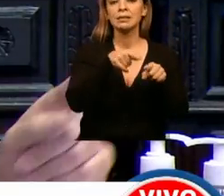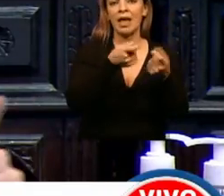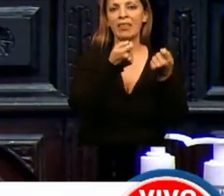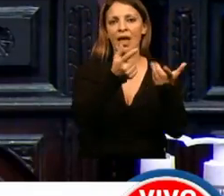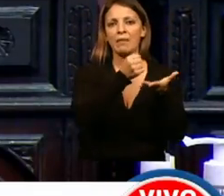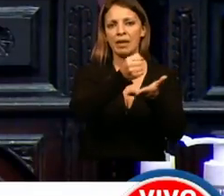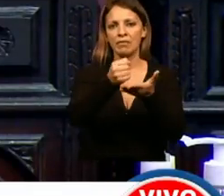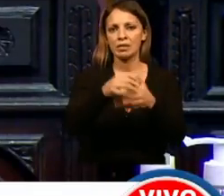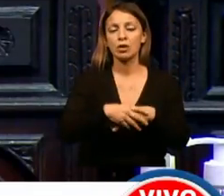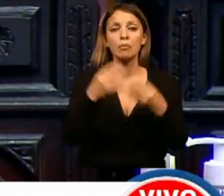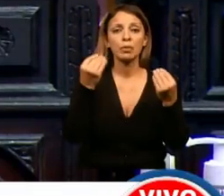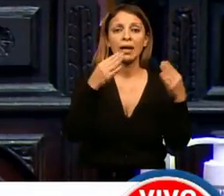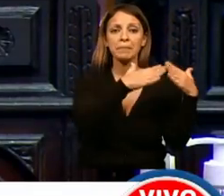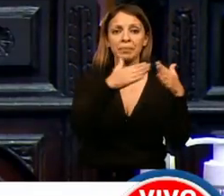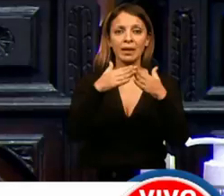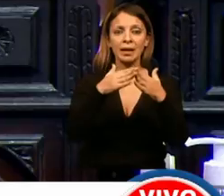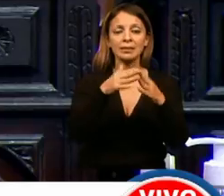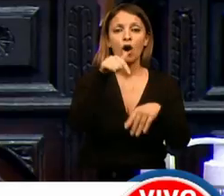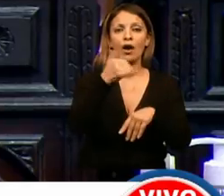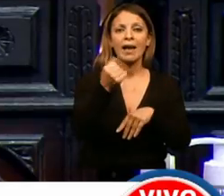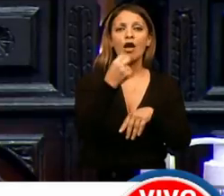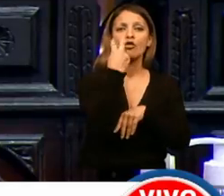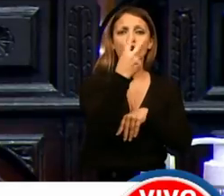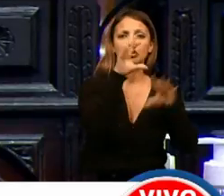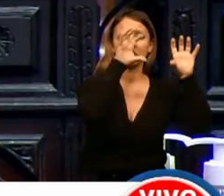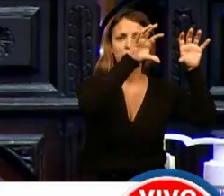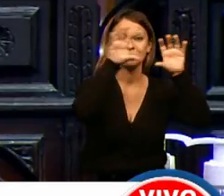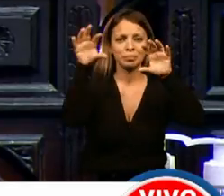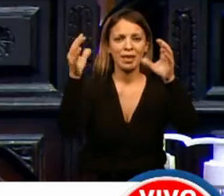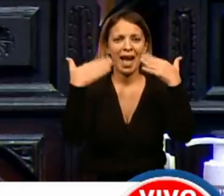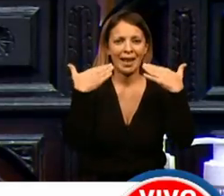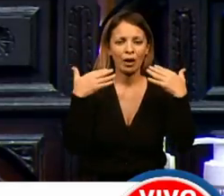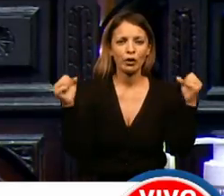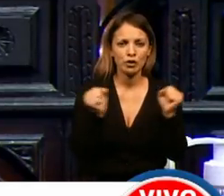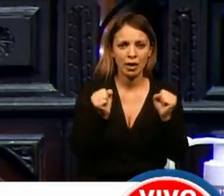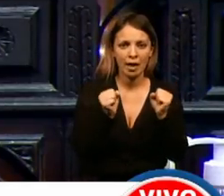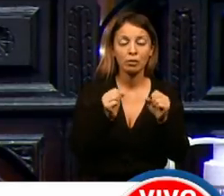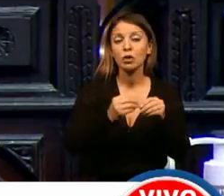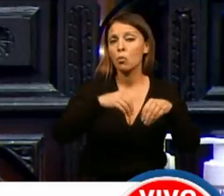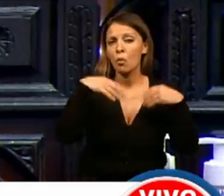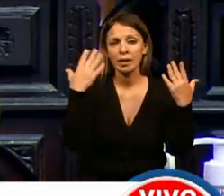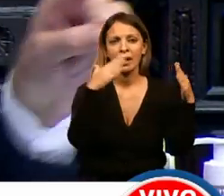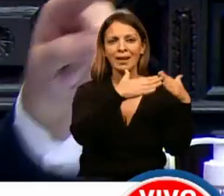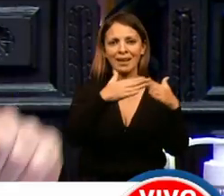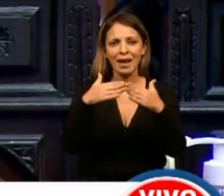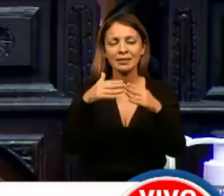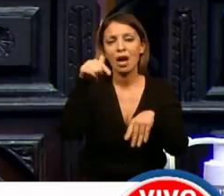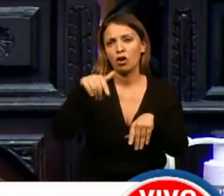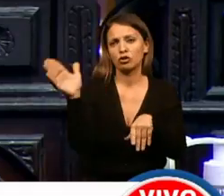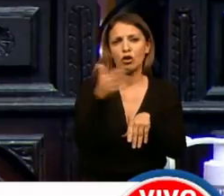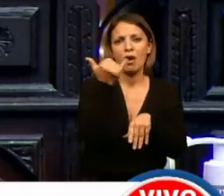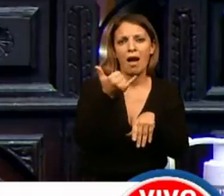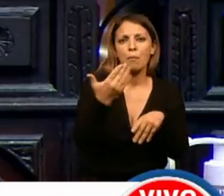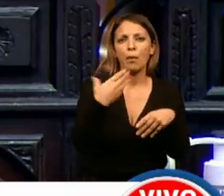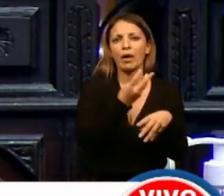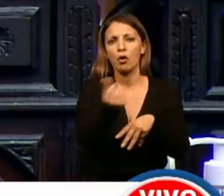en cualquiera de estos hogares hoy existen dos aires acondicionados en cualquiera de estos hogares hoy todo el mundo tiene acceso